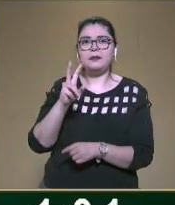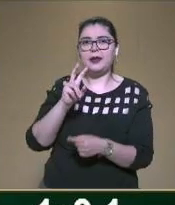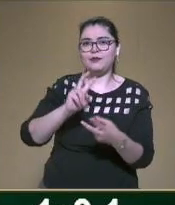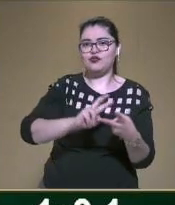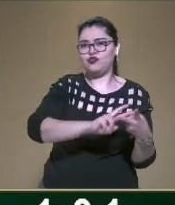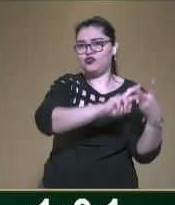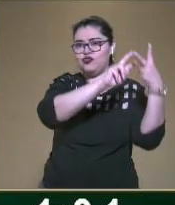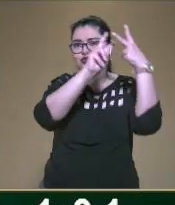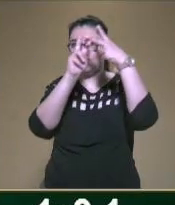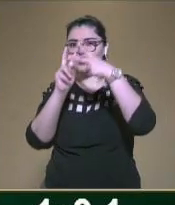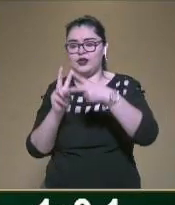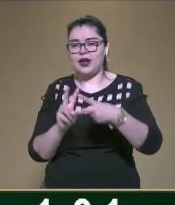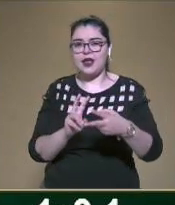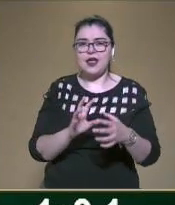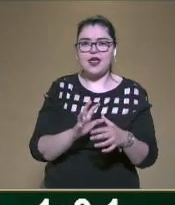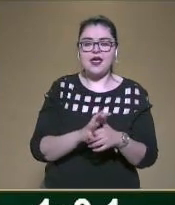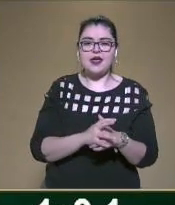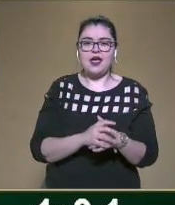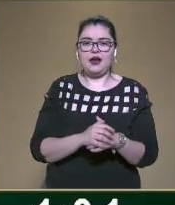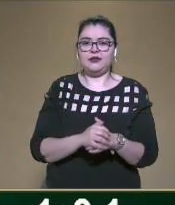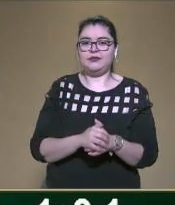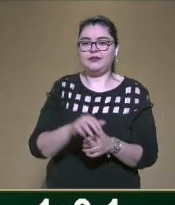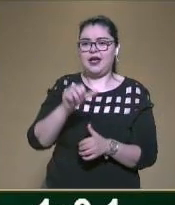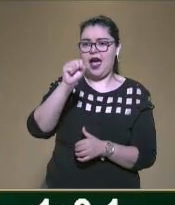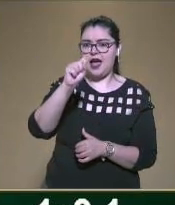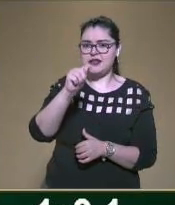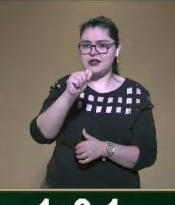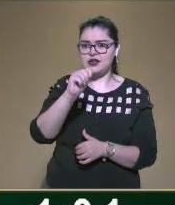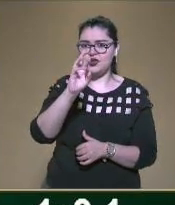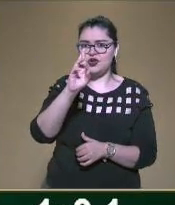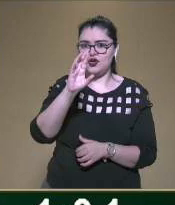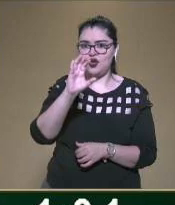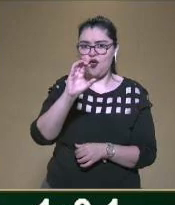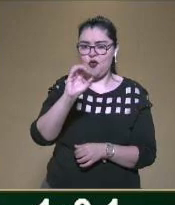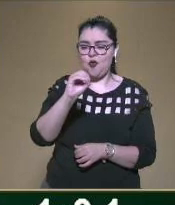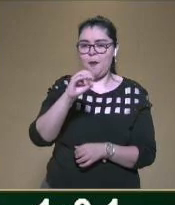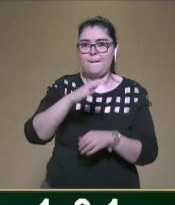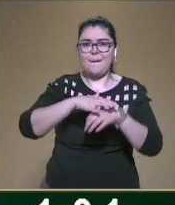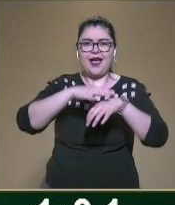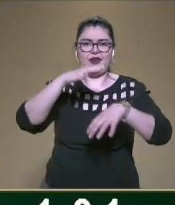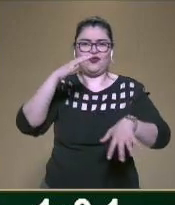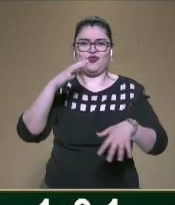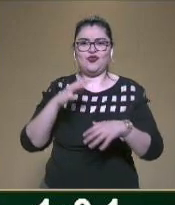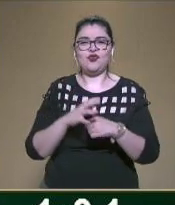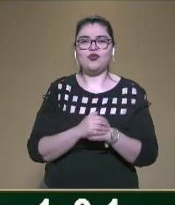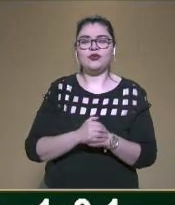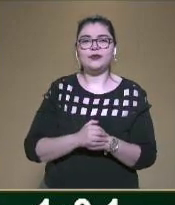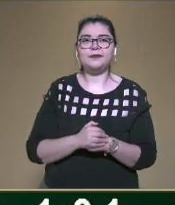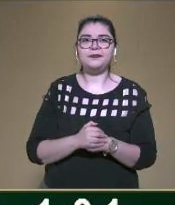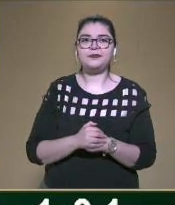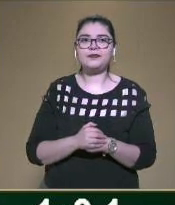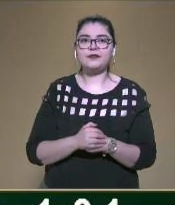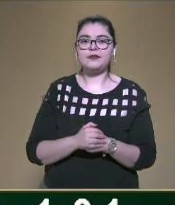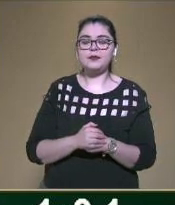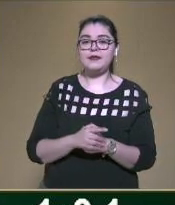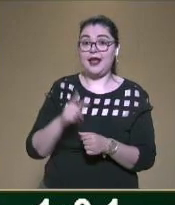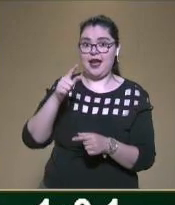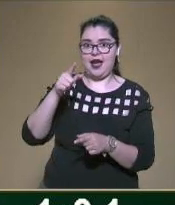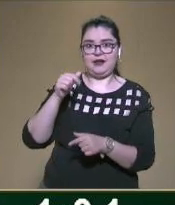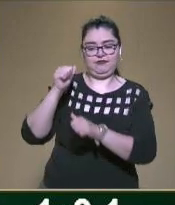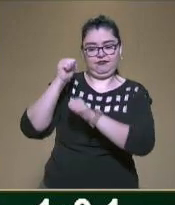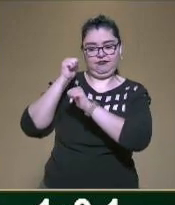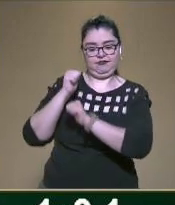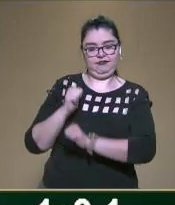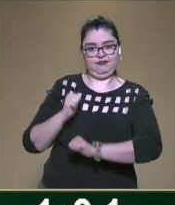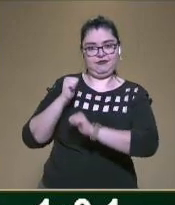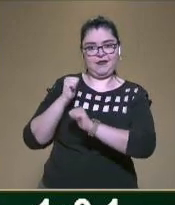astro mayor de nuestro sistema solar. ¿Y por qué se le llama sistema solar? Porque ¿quién lo comanda? ¿El